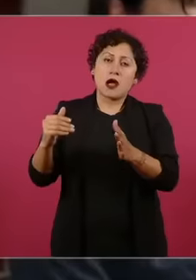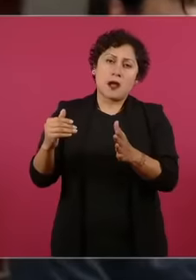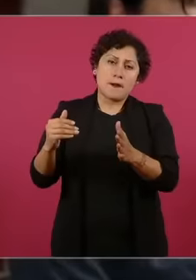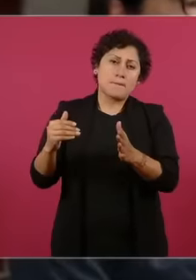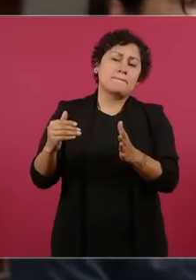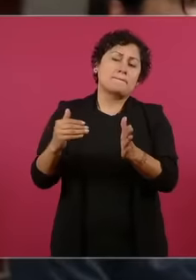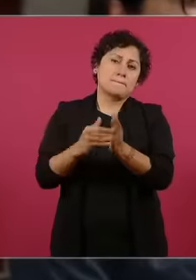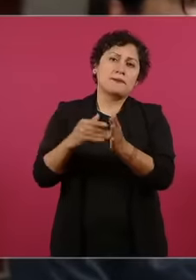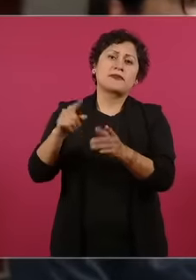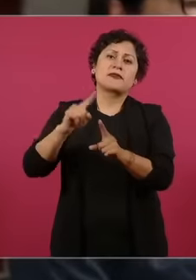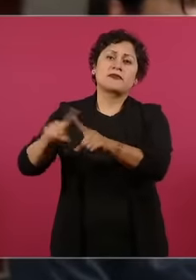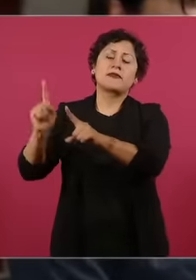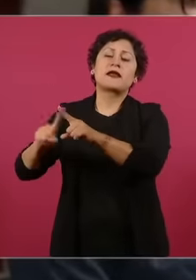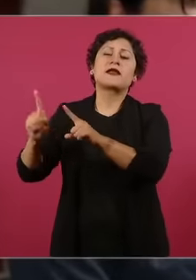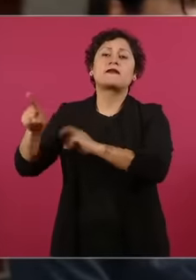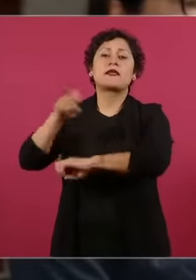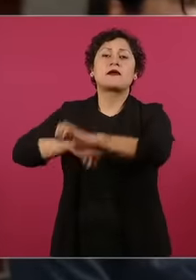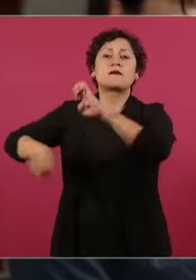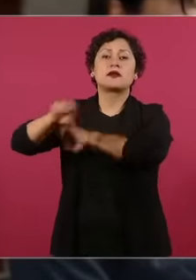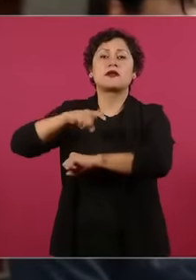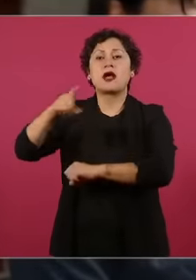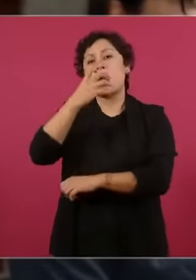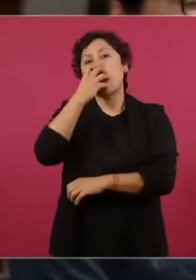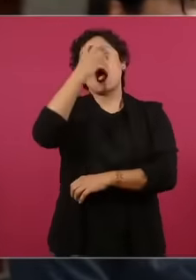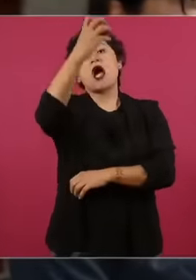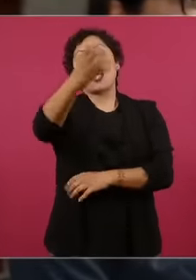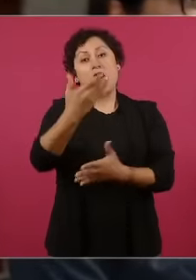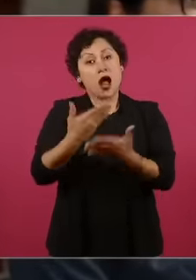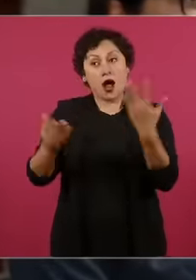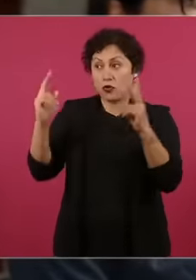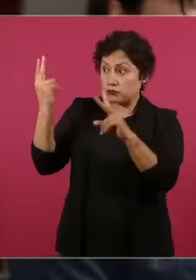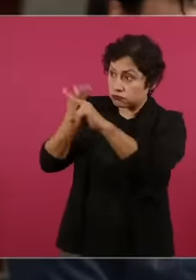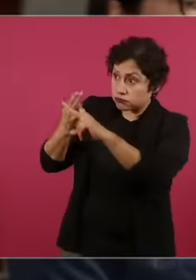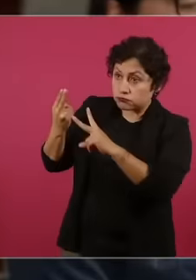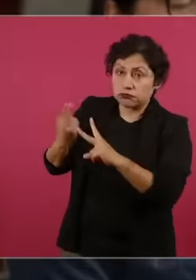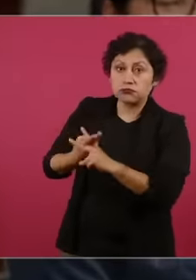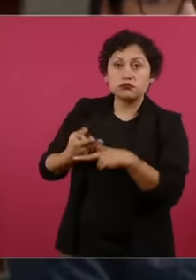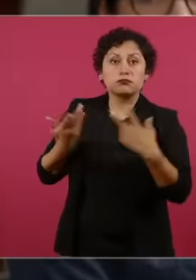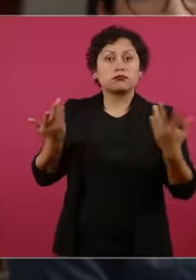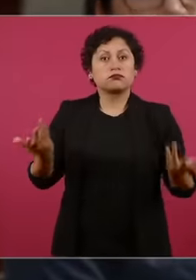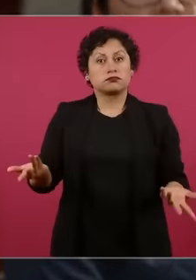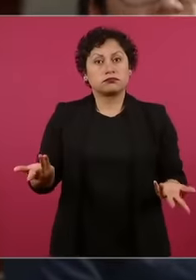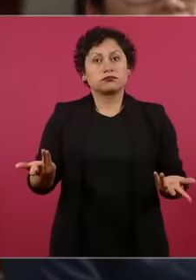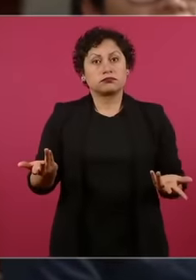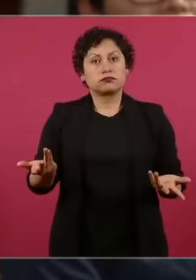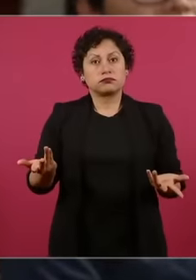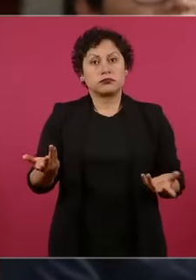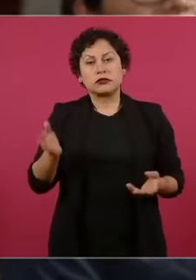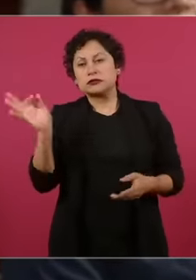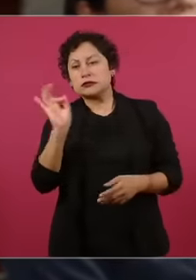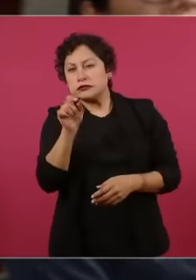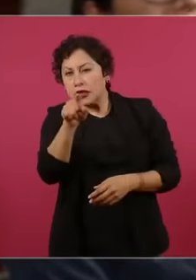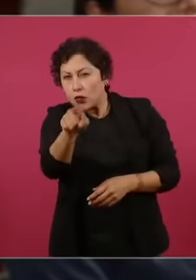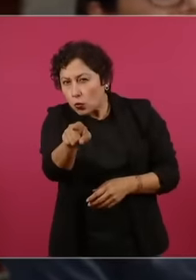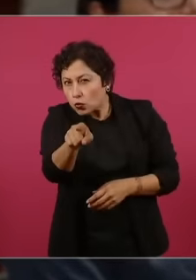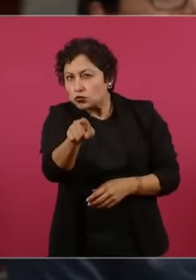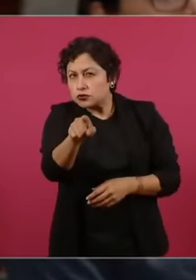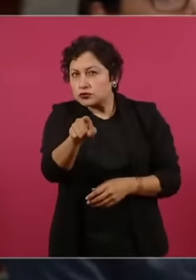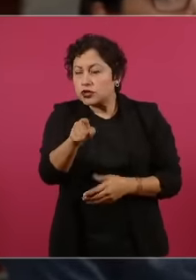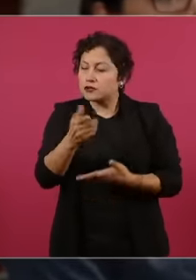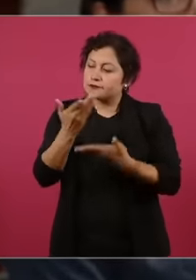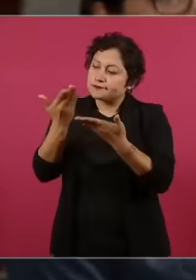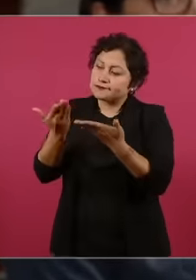asesinados porque levantaron la voz. Si usted tendría algo más que condolencias, algo más para